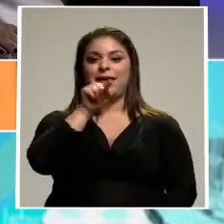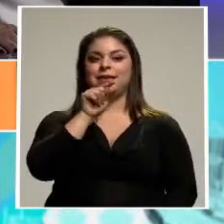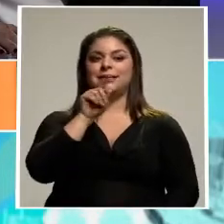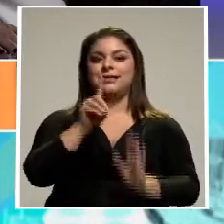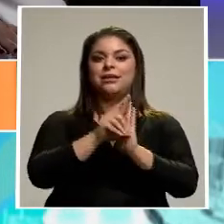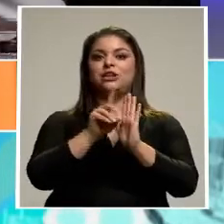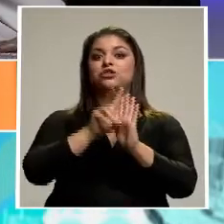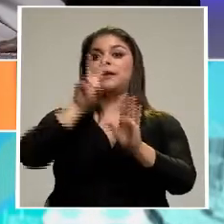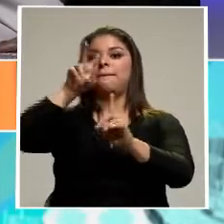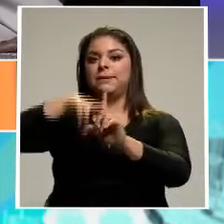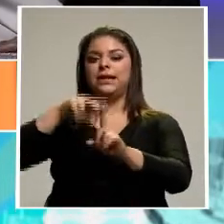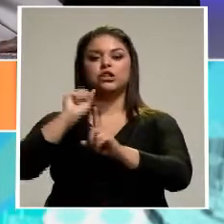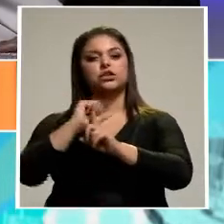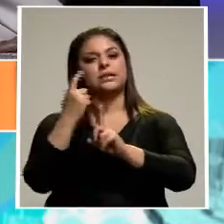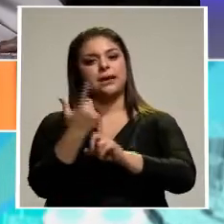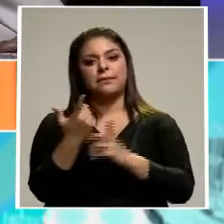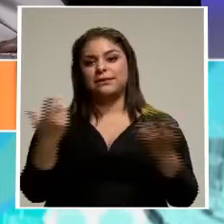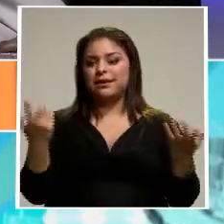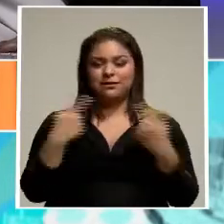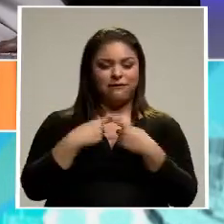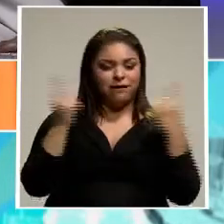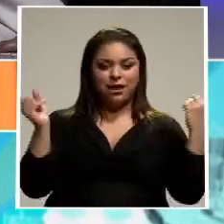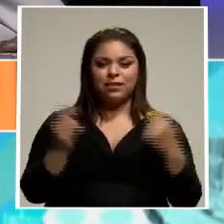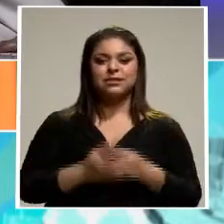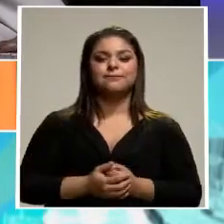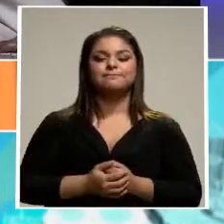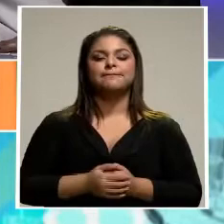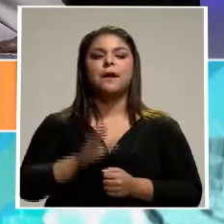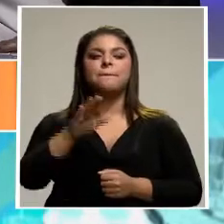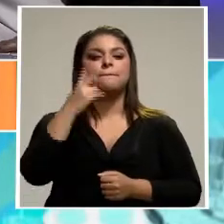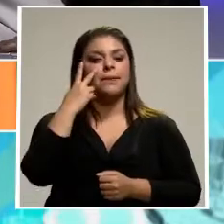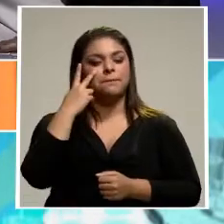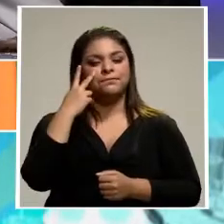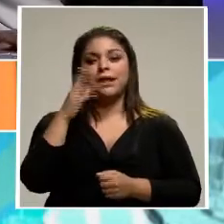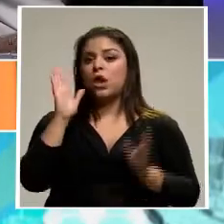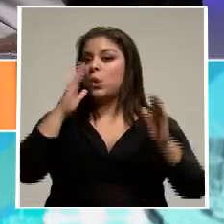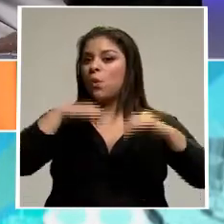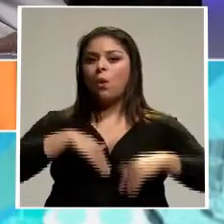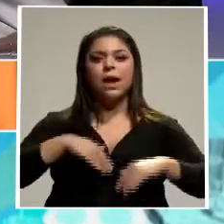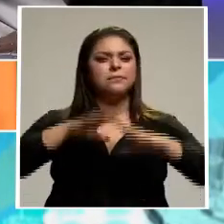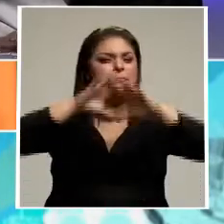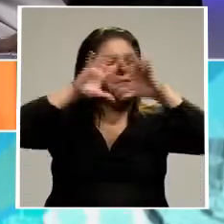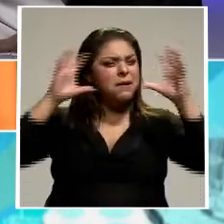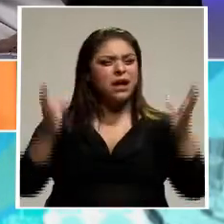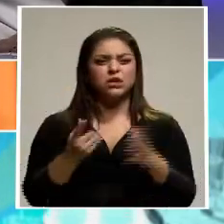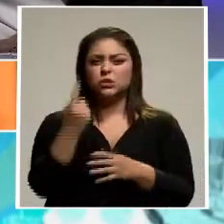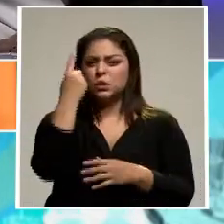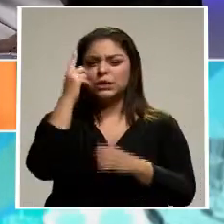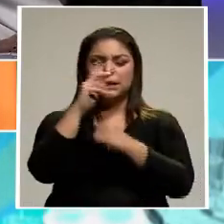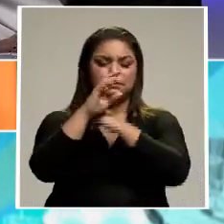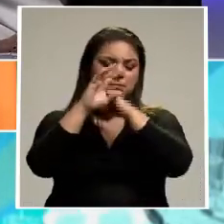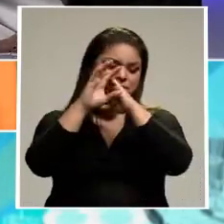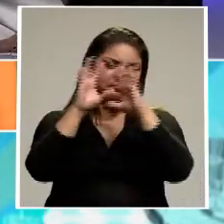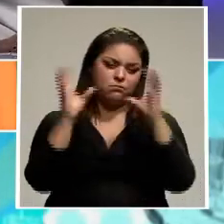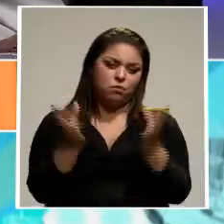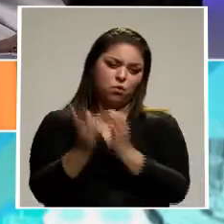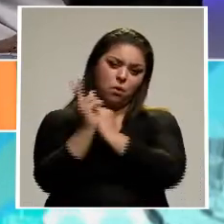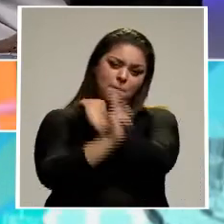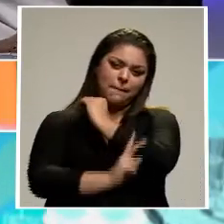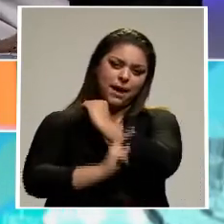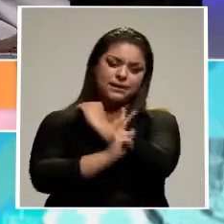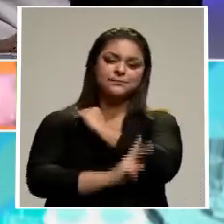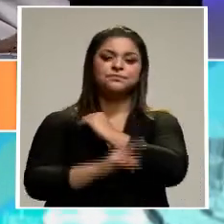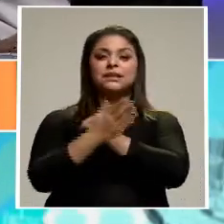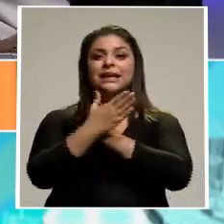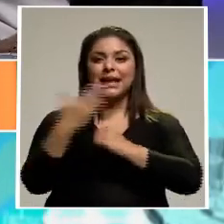diferente. Mire, no hay ningún país en el mundo, ni siquiera los países desarrollados, que satisfagan un 100% de los